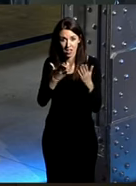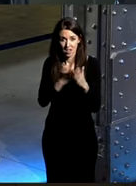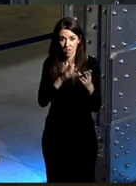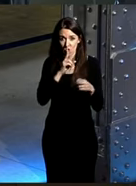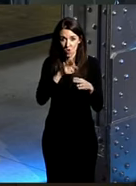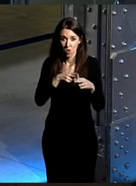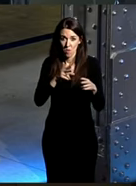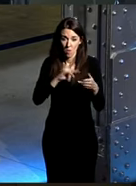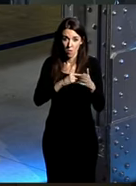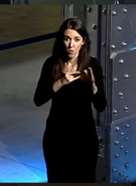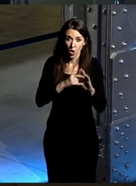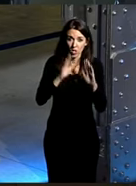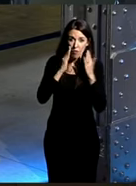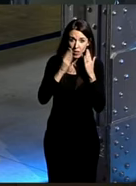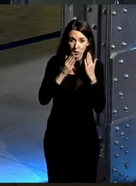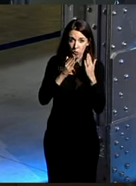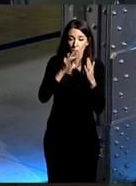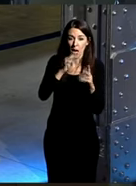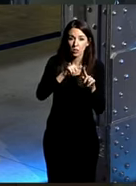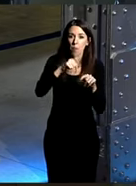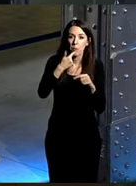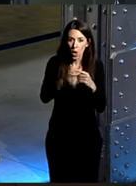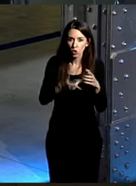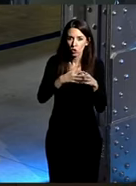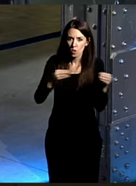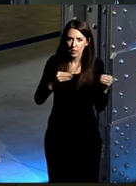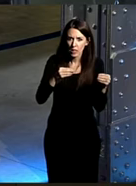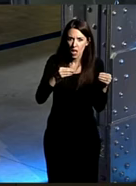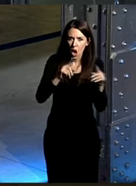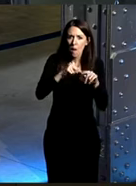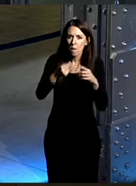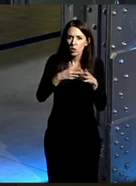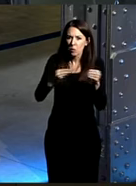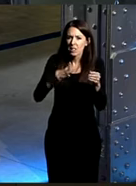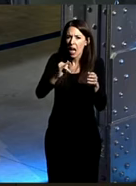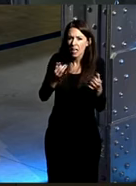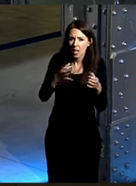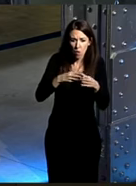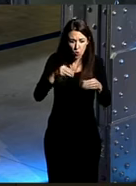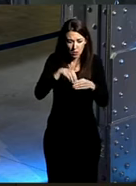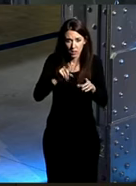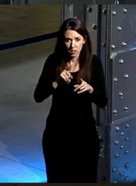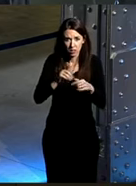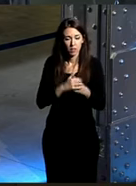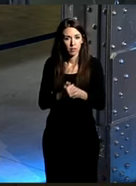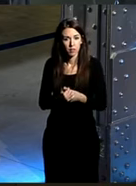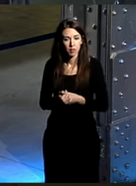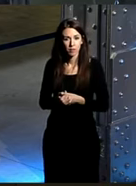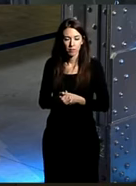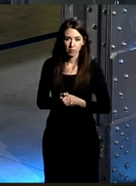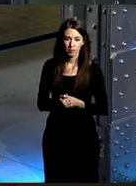El proyecto Facebook y la posuniversidad. ¿Qué tiene la posuniversidad que no tiene la universidad? Bueno, vos dijiste